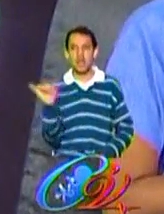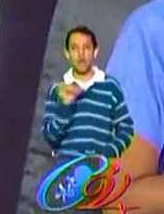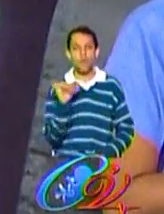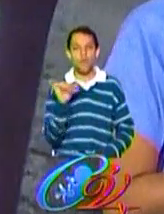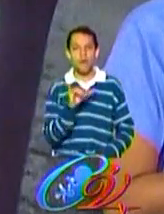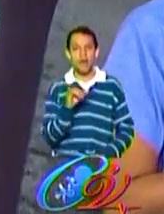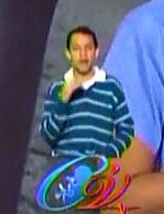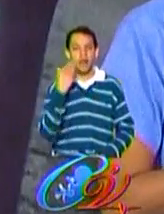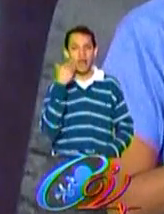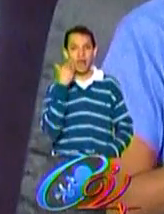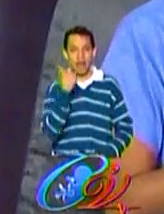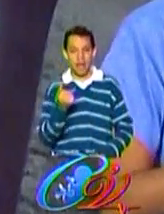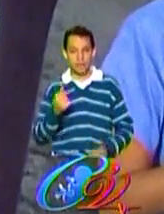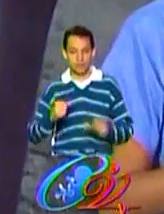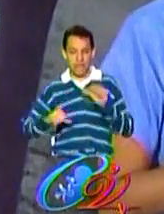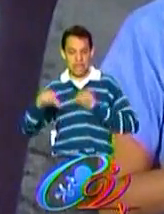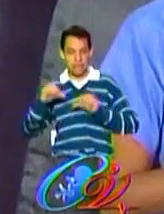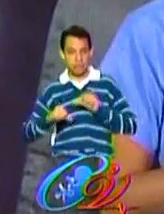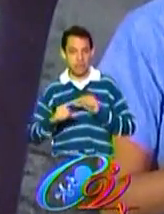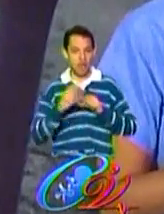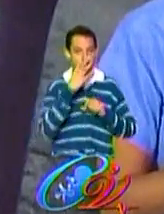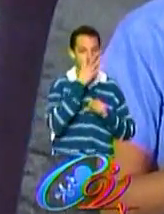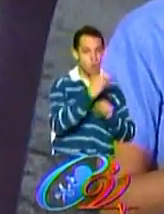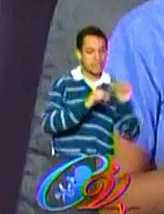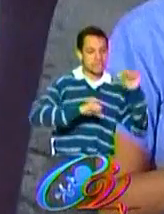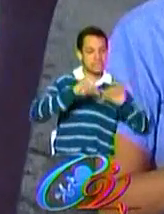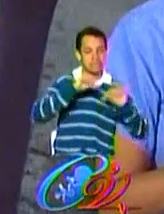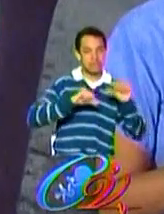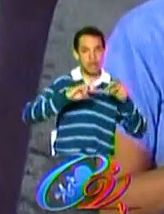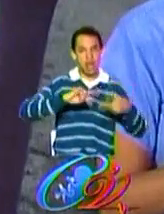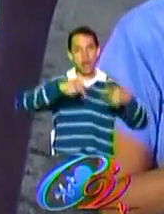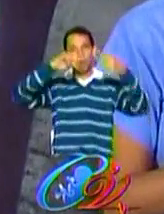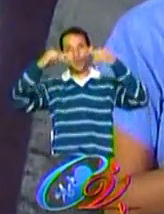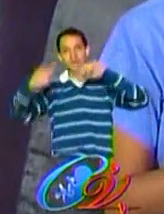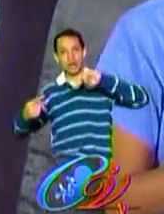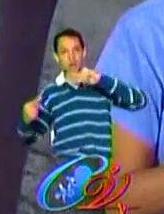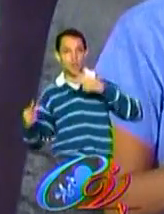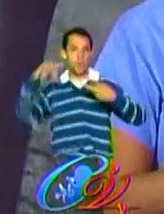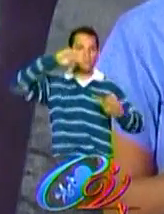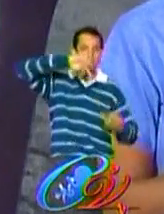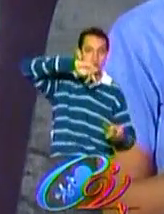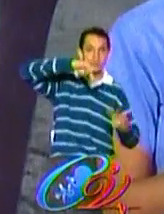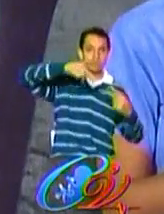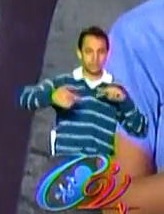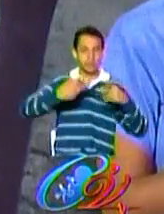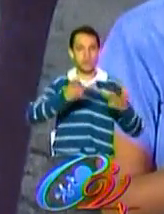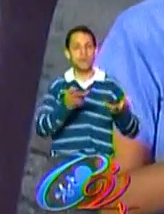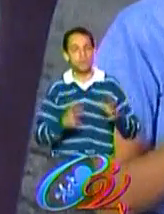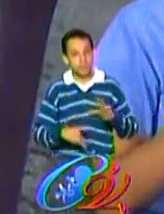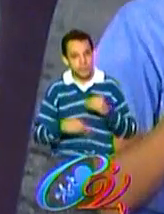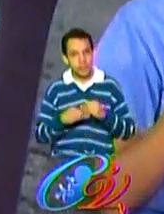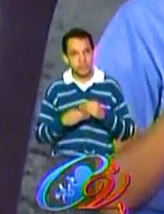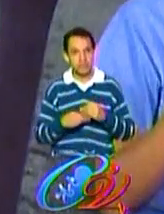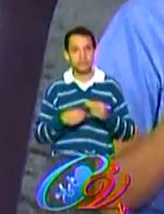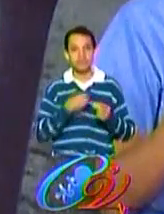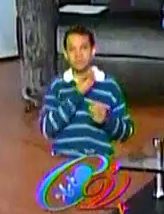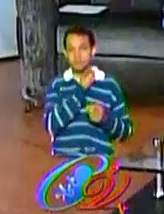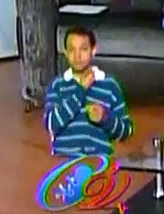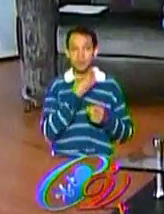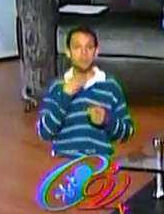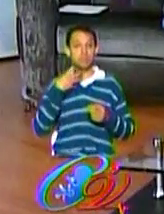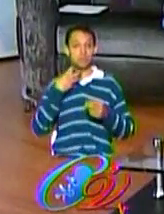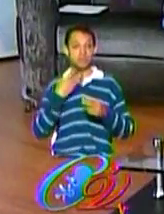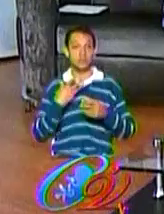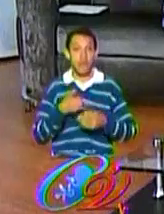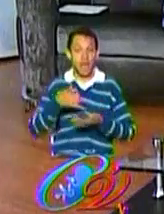estrógeno. Y eso también cambia la hormona de crecimiento o en las otras hormonas, ¿cierto? Y la de la tiroides. Y no es únicamente agua y teteros, es que